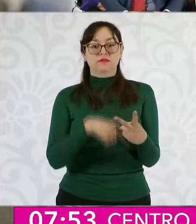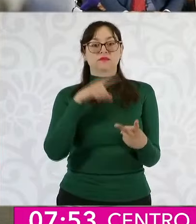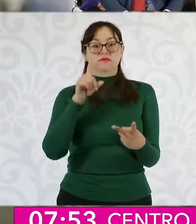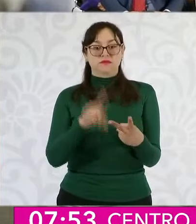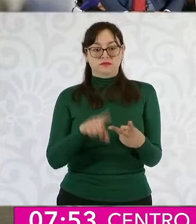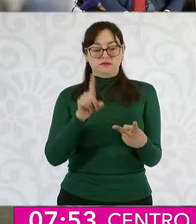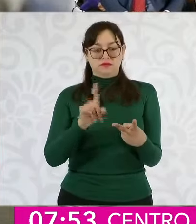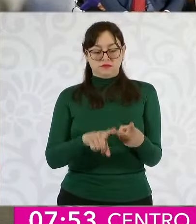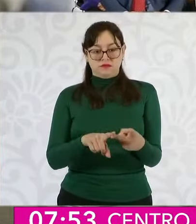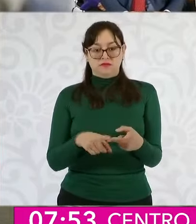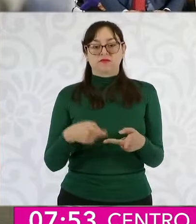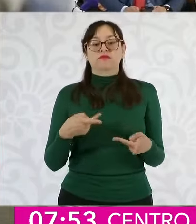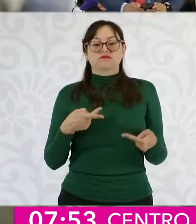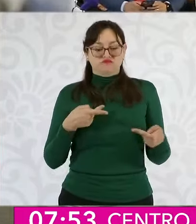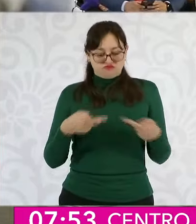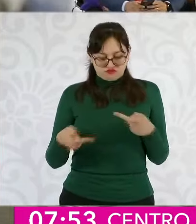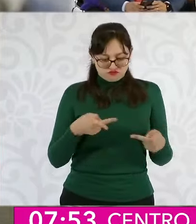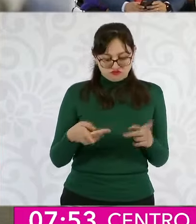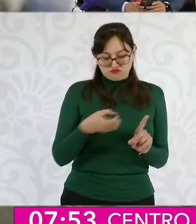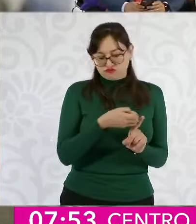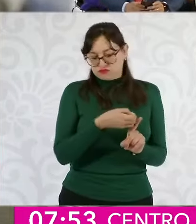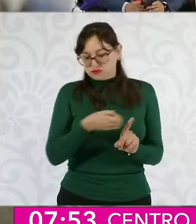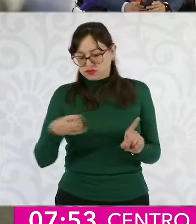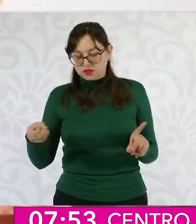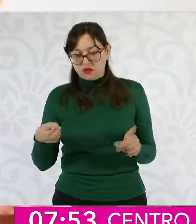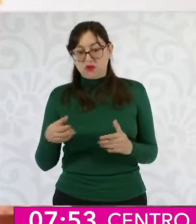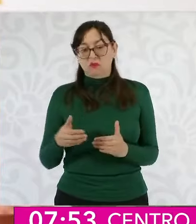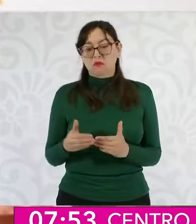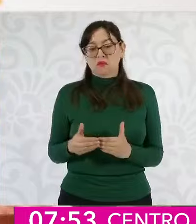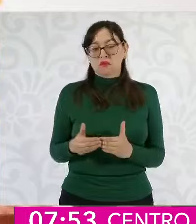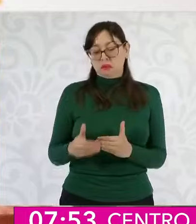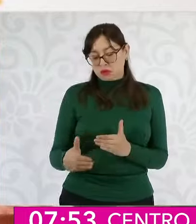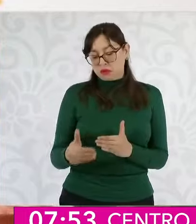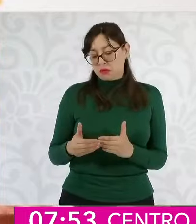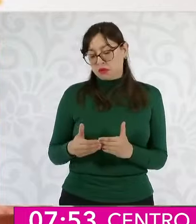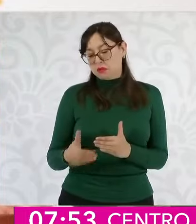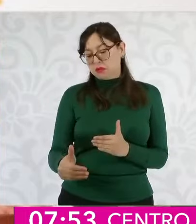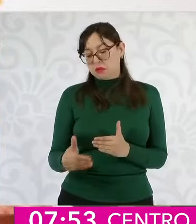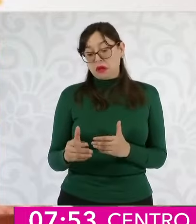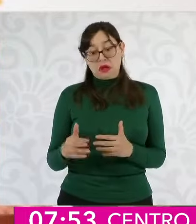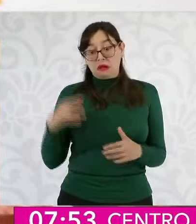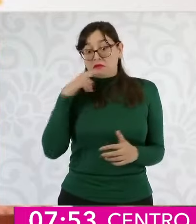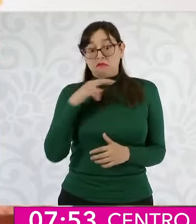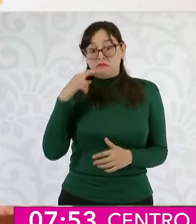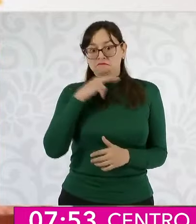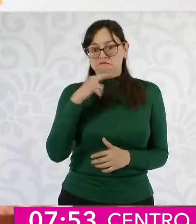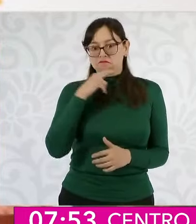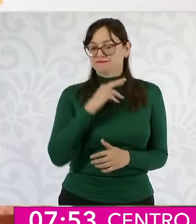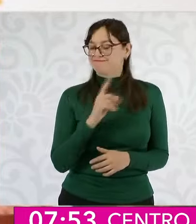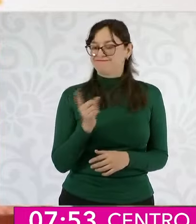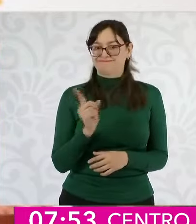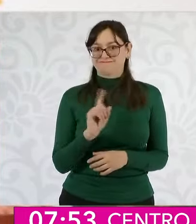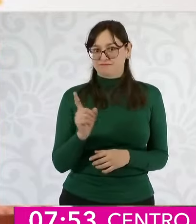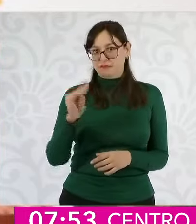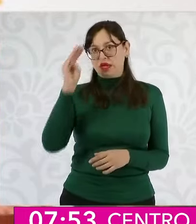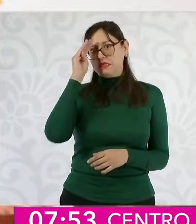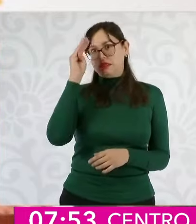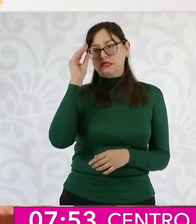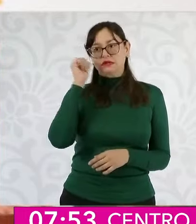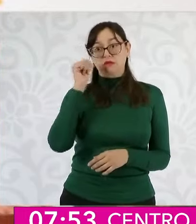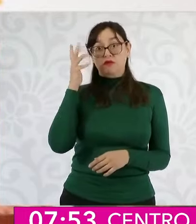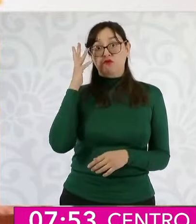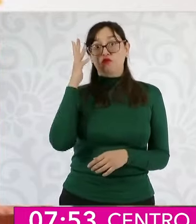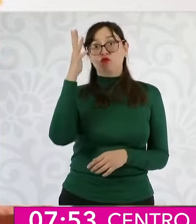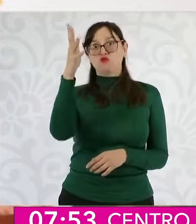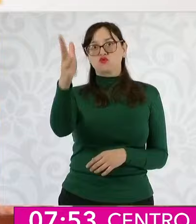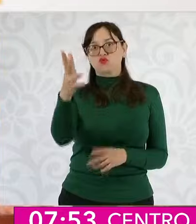de la planeación. Que el corto plazo no puede y no debe comprometer el largo plazo, por una parte, y que tanto la